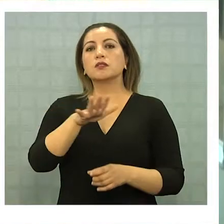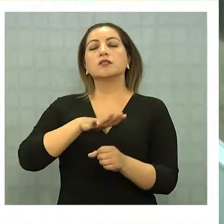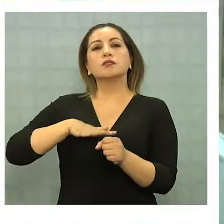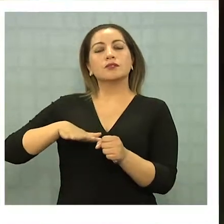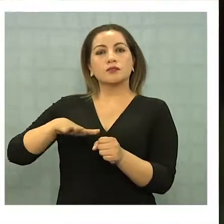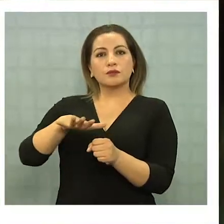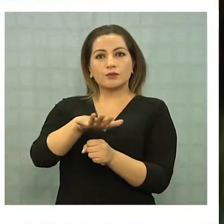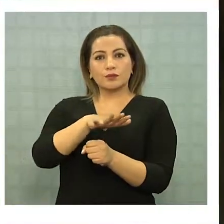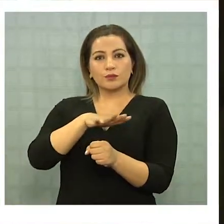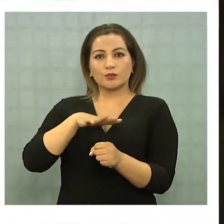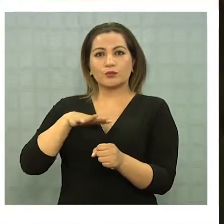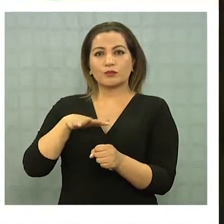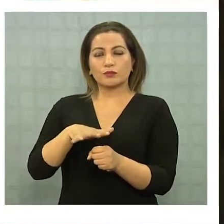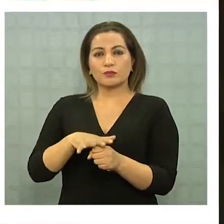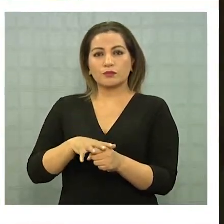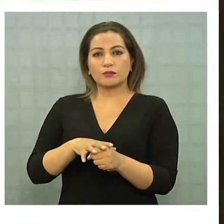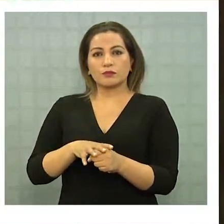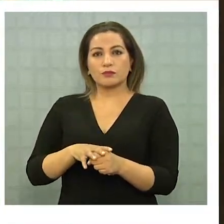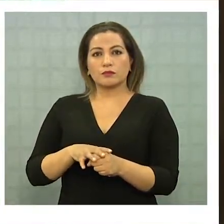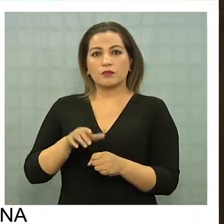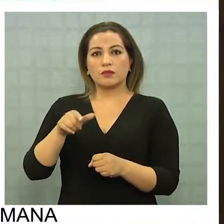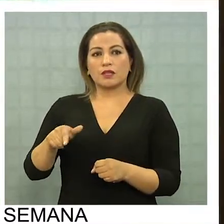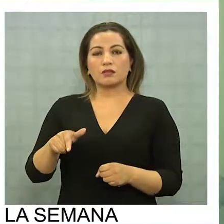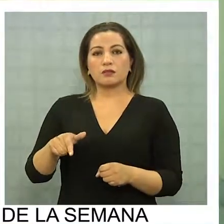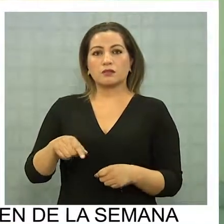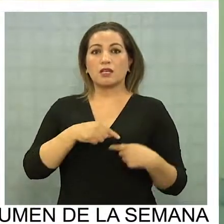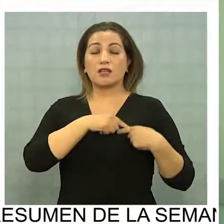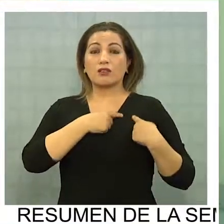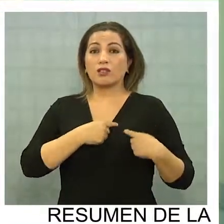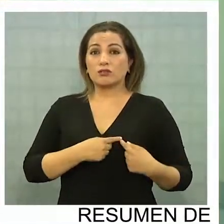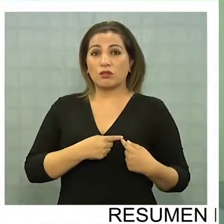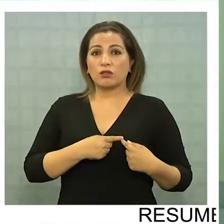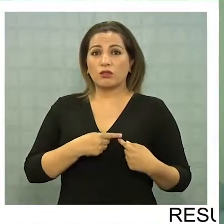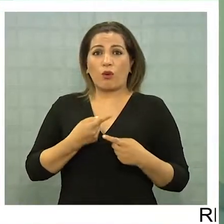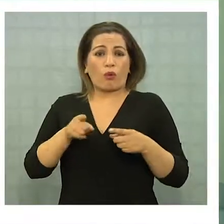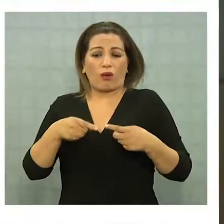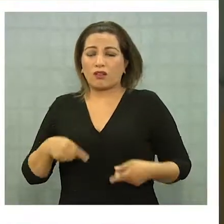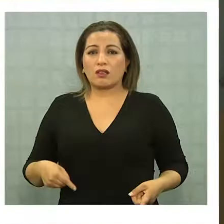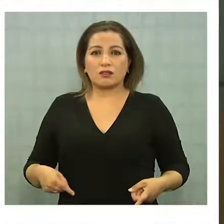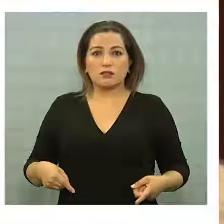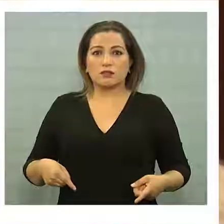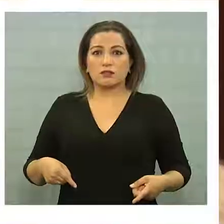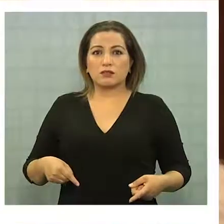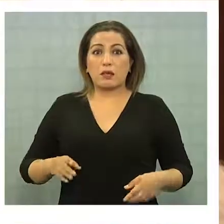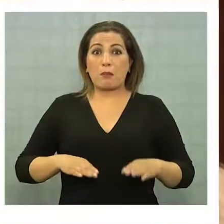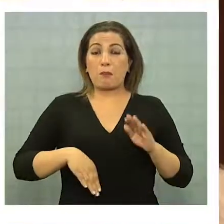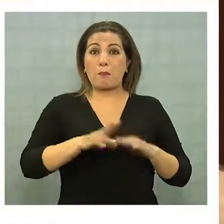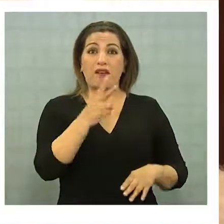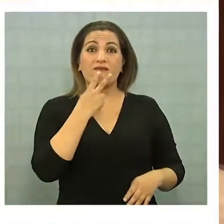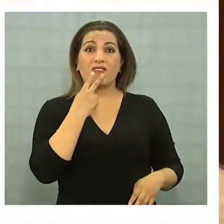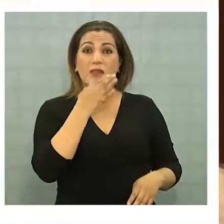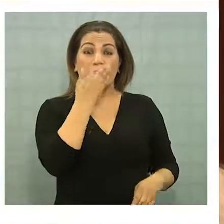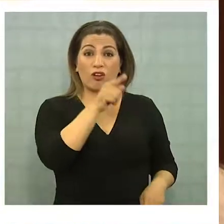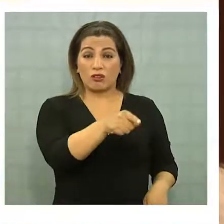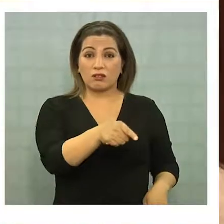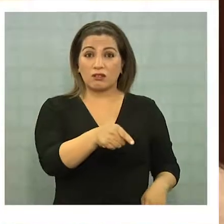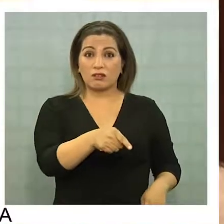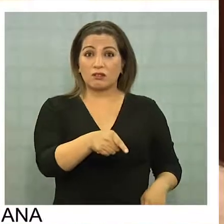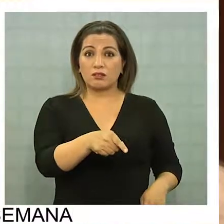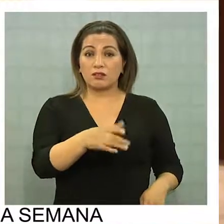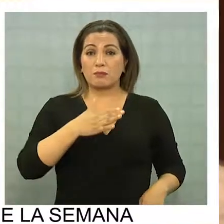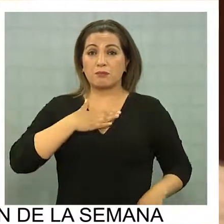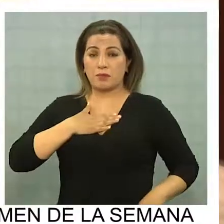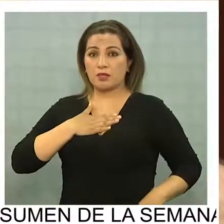una situación que ese órgano le sirve a otra persona que tiene mayor expectativa de vida,